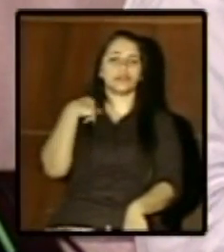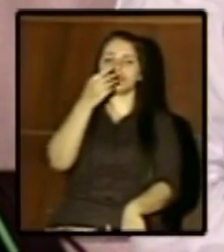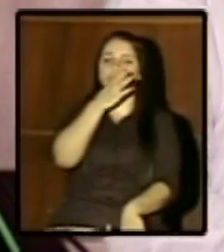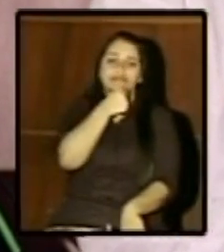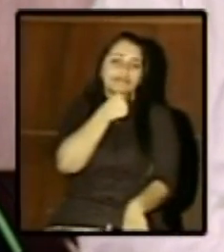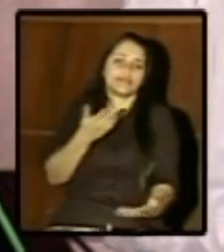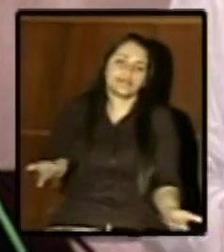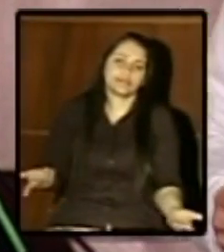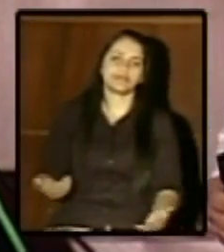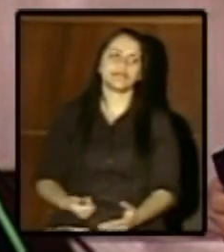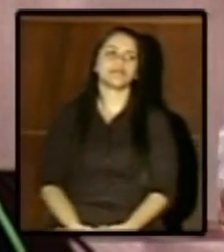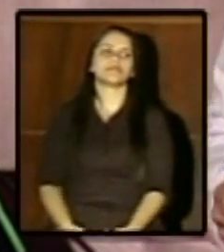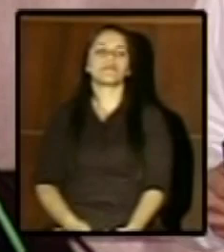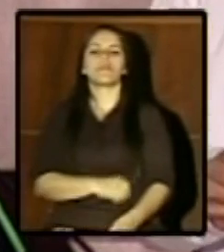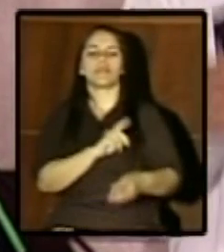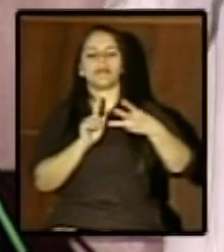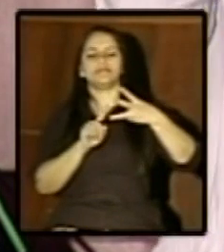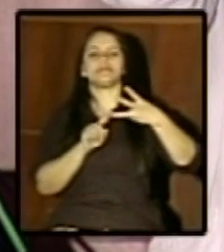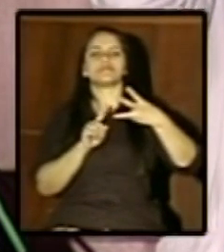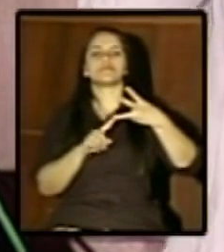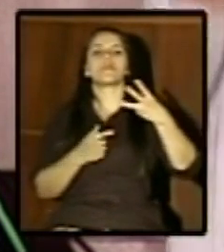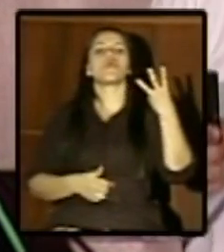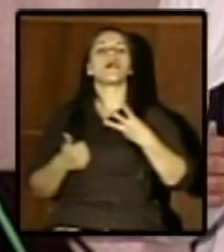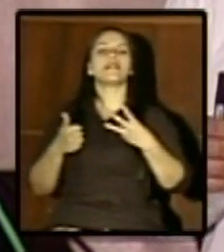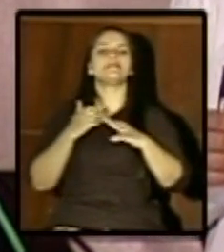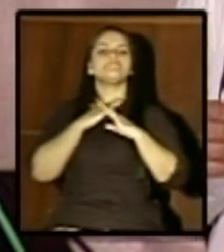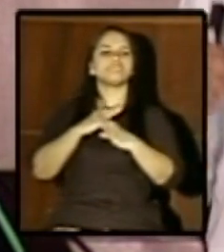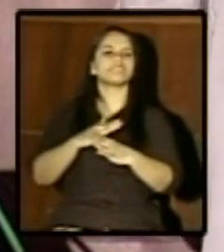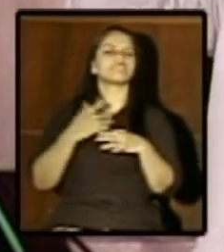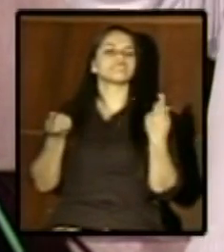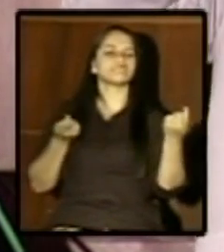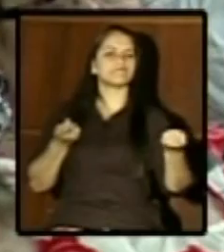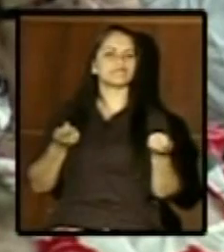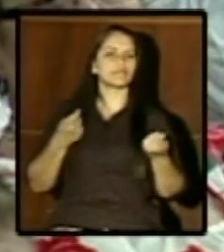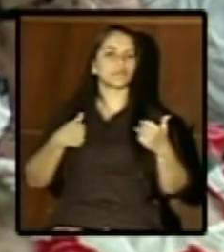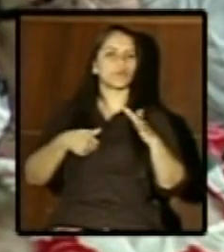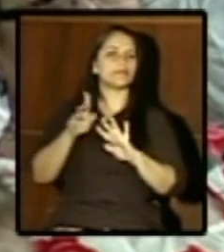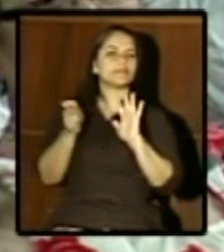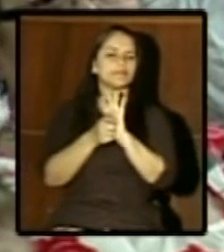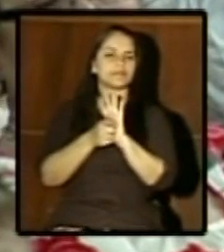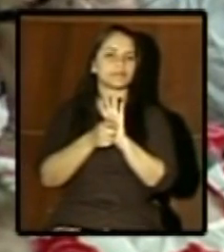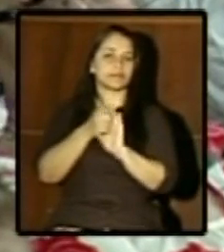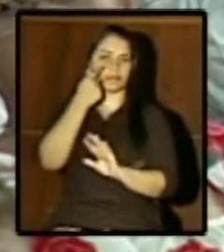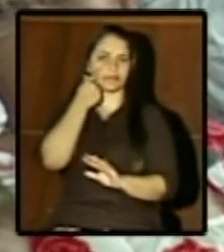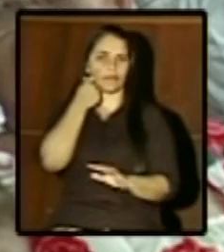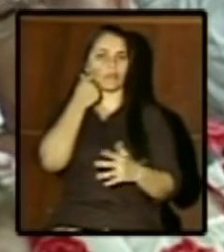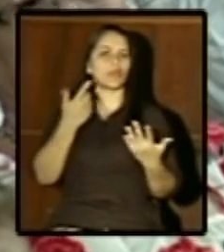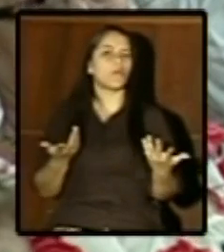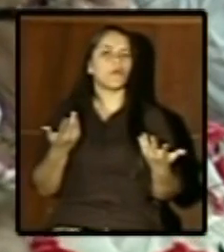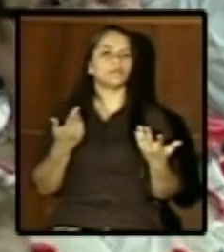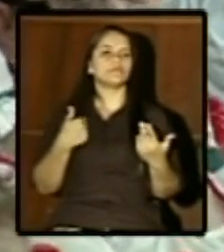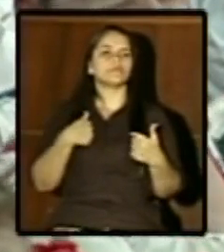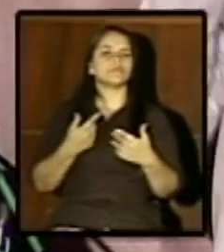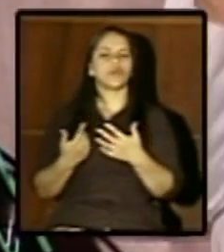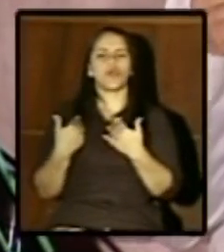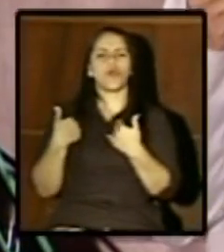estamos tan bien con respecto a la artrosis. Y pasamos ya a lo que se llama la prevención terciaria, o